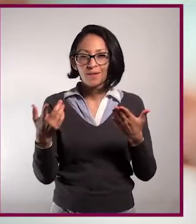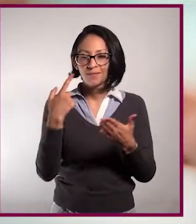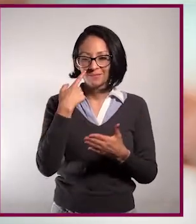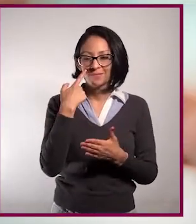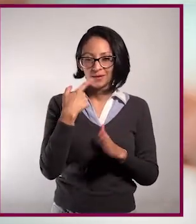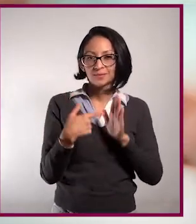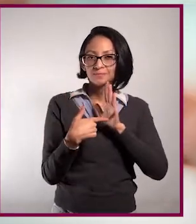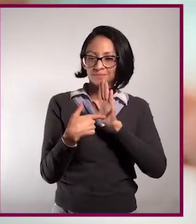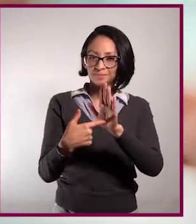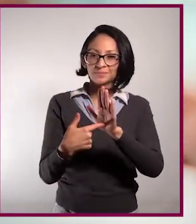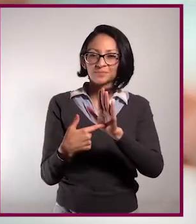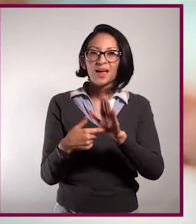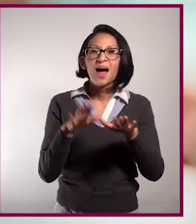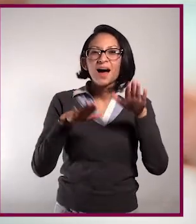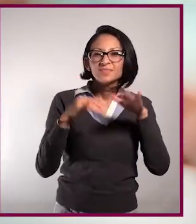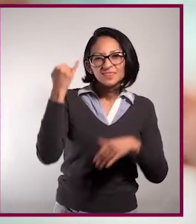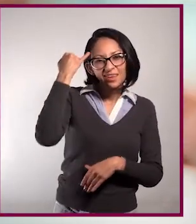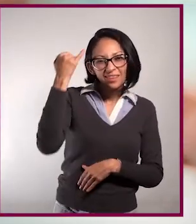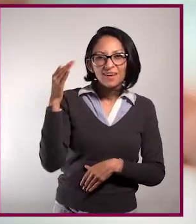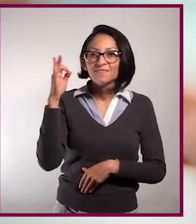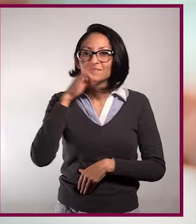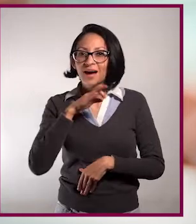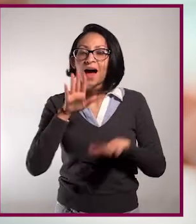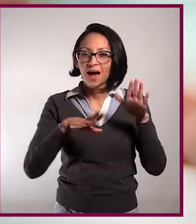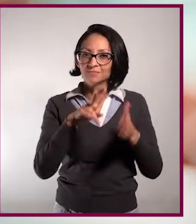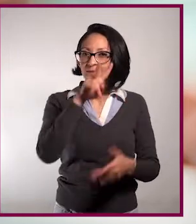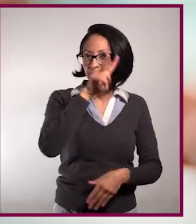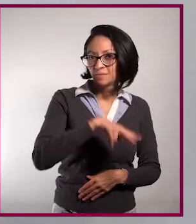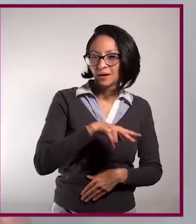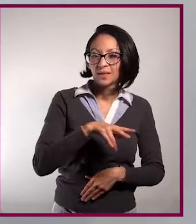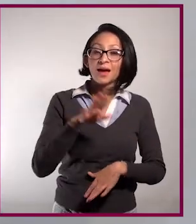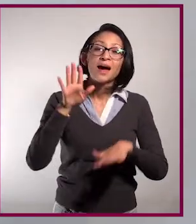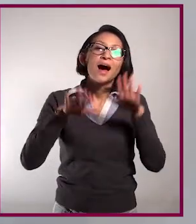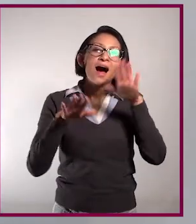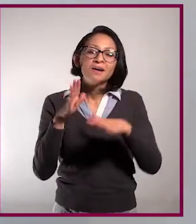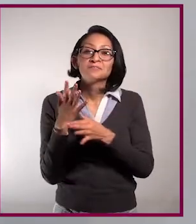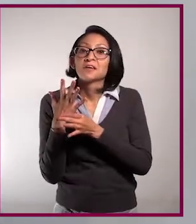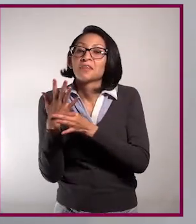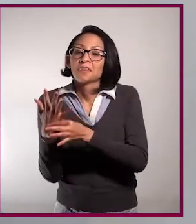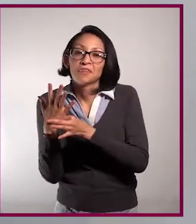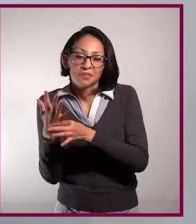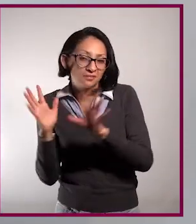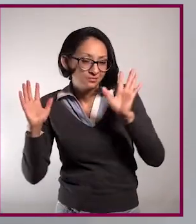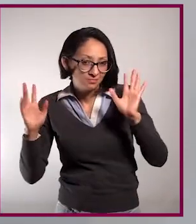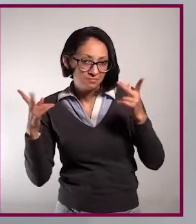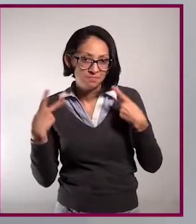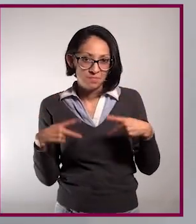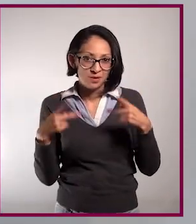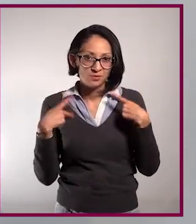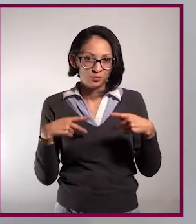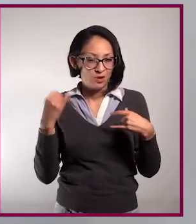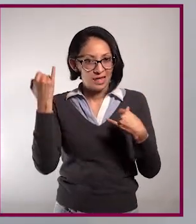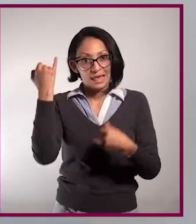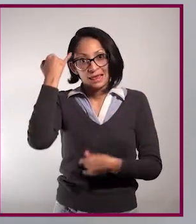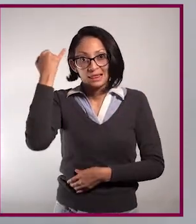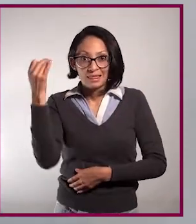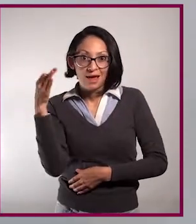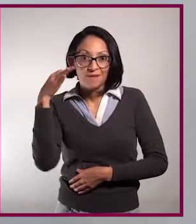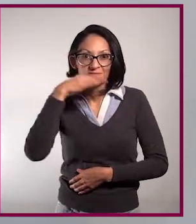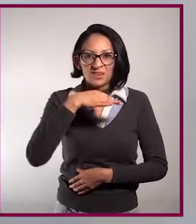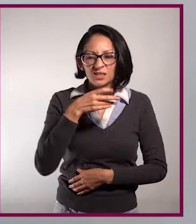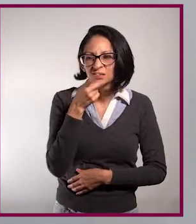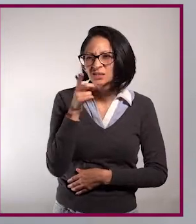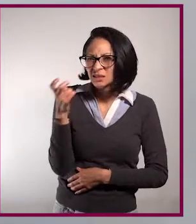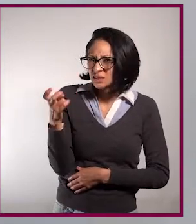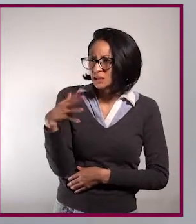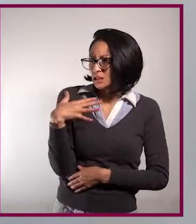vamos a repasar las creencias y falsedades más comunes sobre la menstruación. Suele decirse sin ningún fundamento que la menstruación